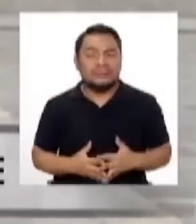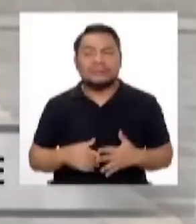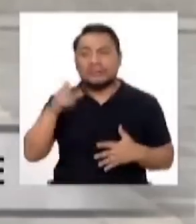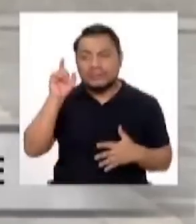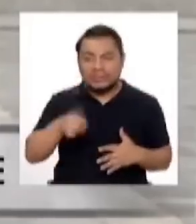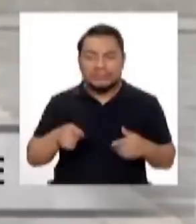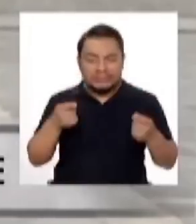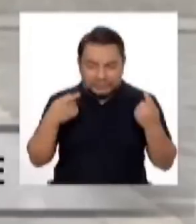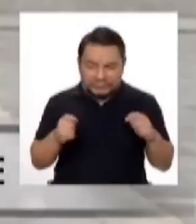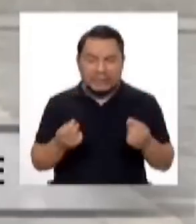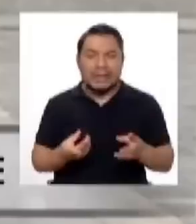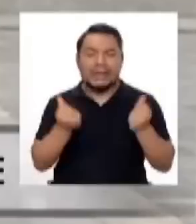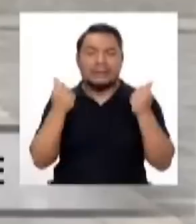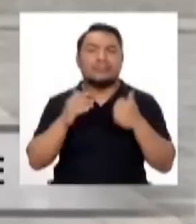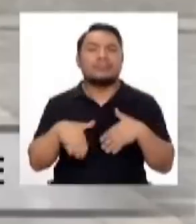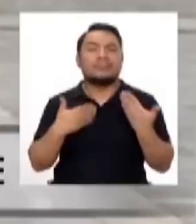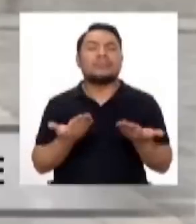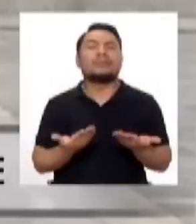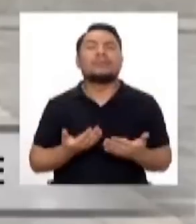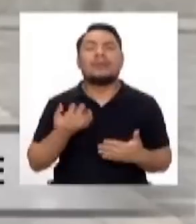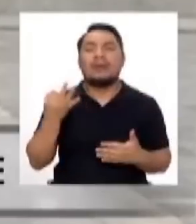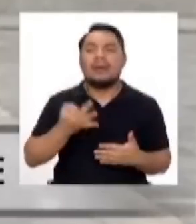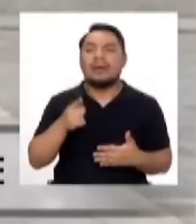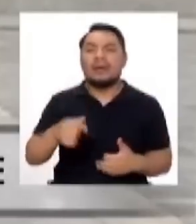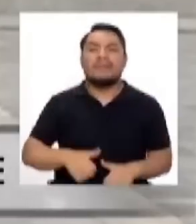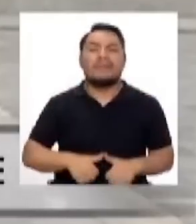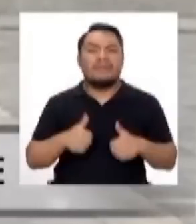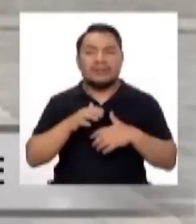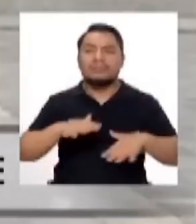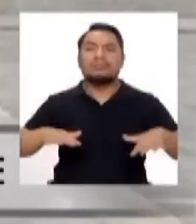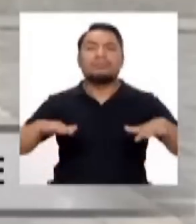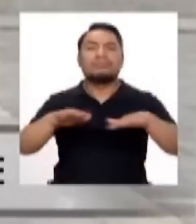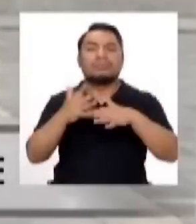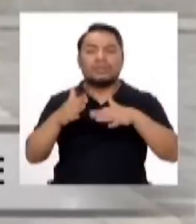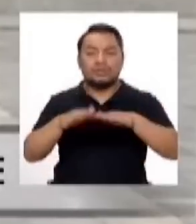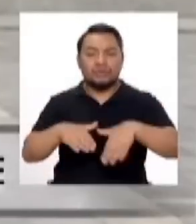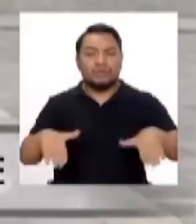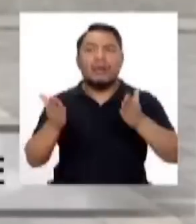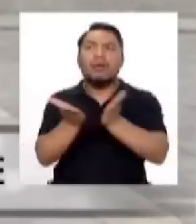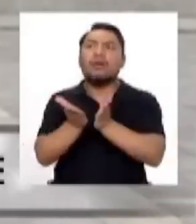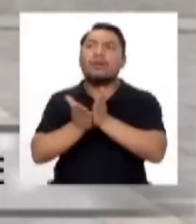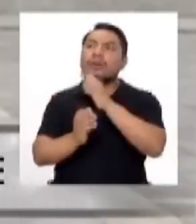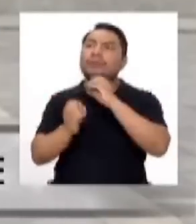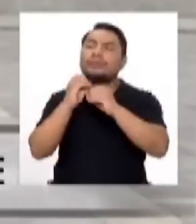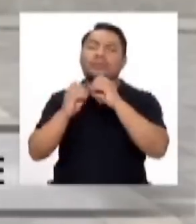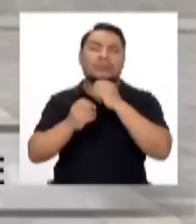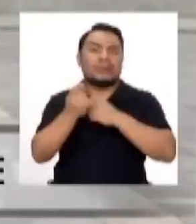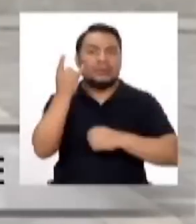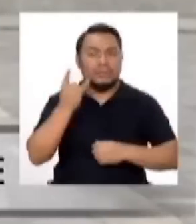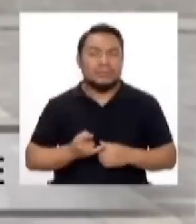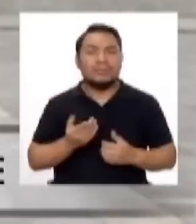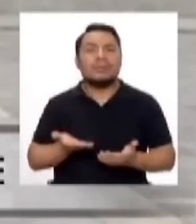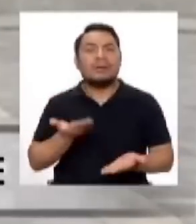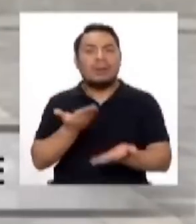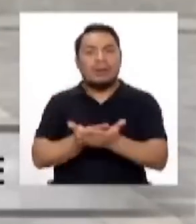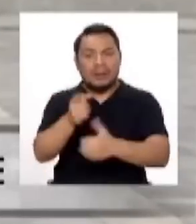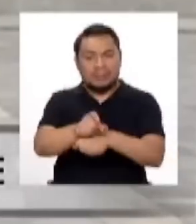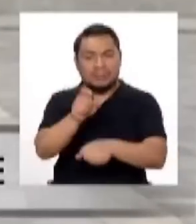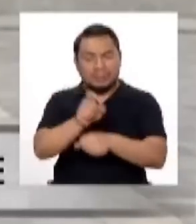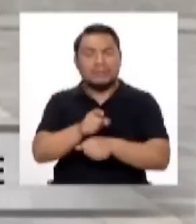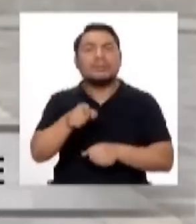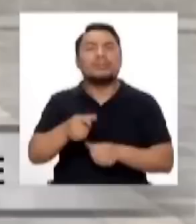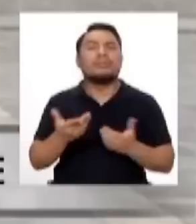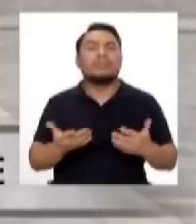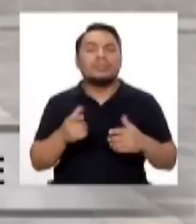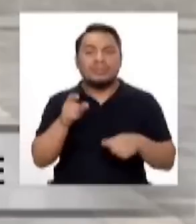un esfuerzo inmediato para la calidad de las instalaciones, incorporar a la currícula escolar la